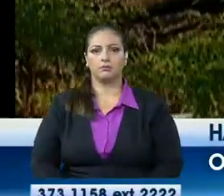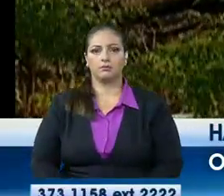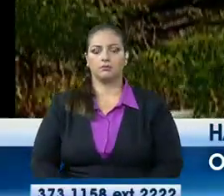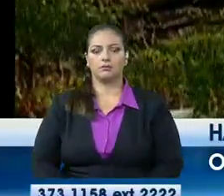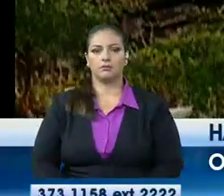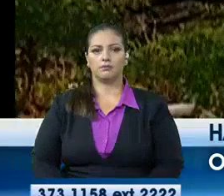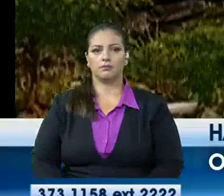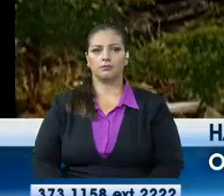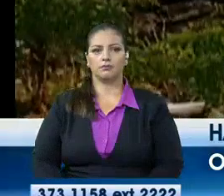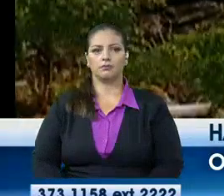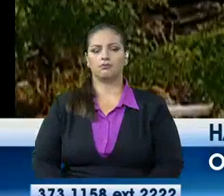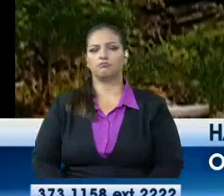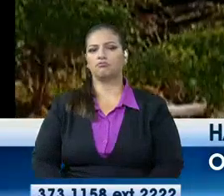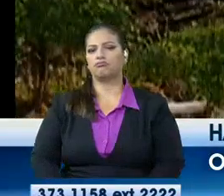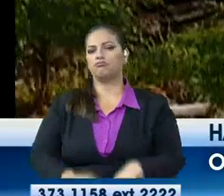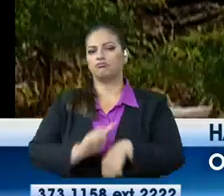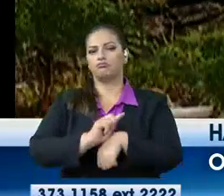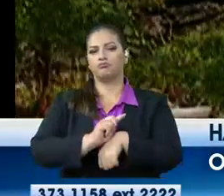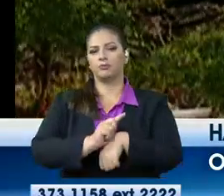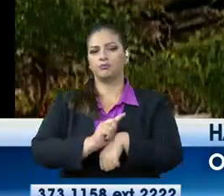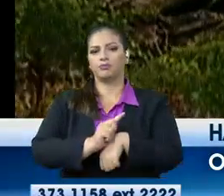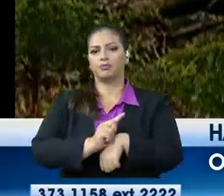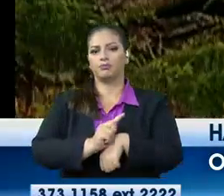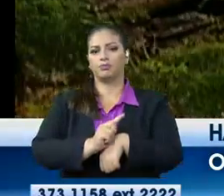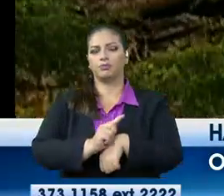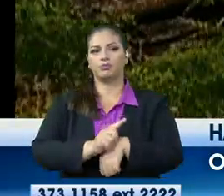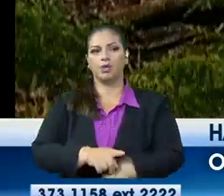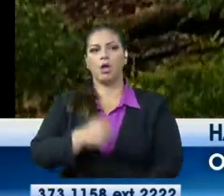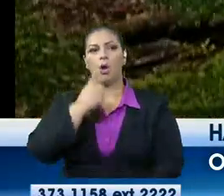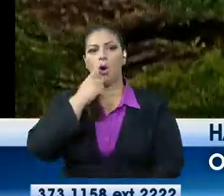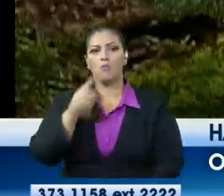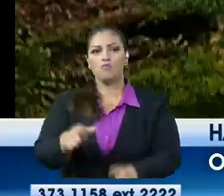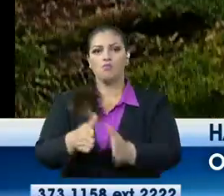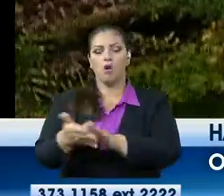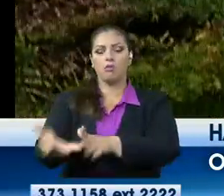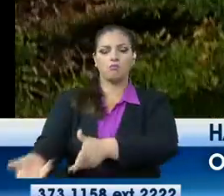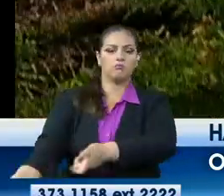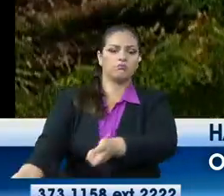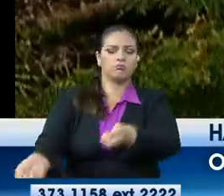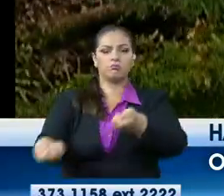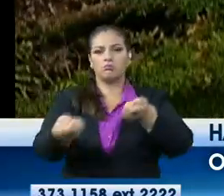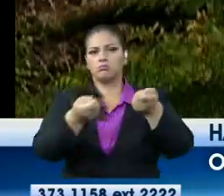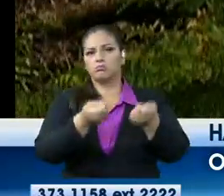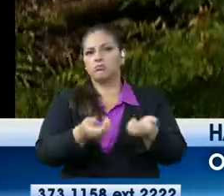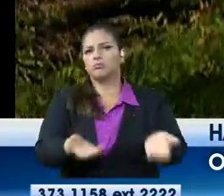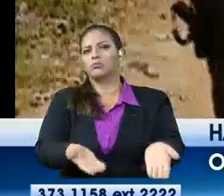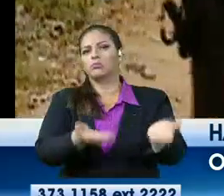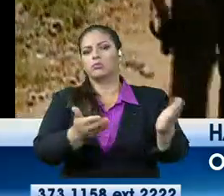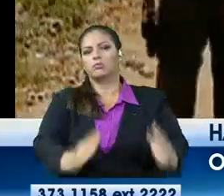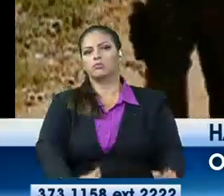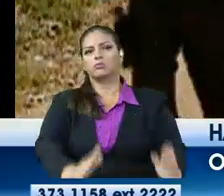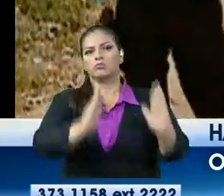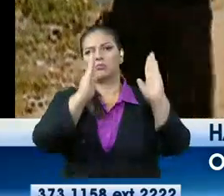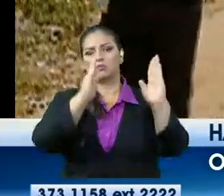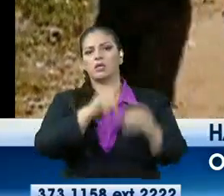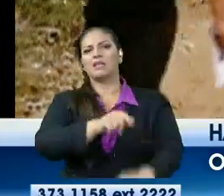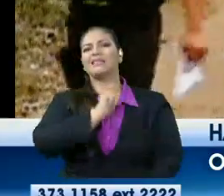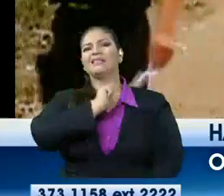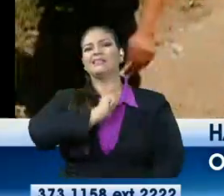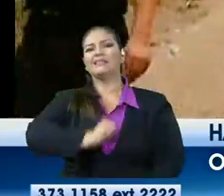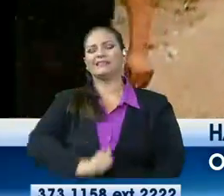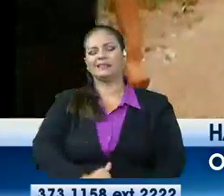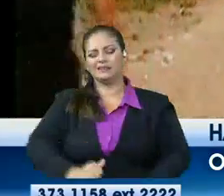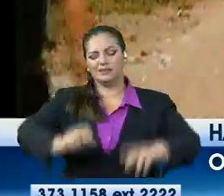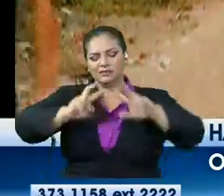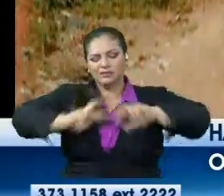Con el pasar de los minutos, el cuerpo fue retirado del agua y trasladado hasta el edificio de ciencias forenses para establecer las causas de